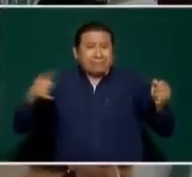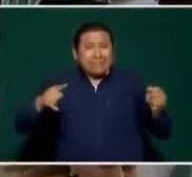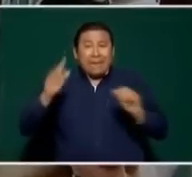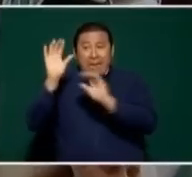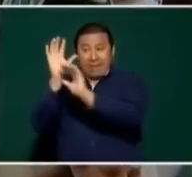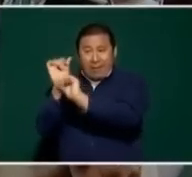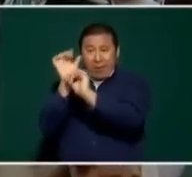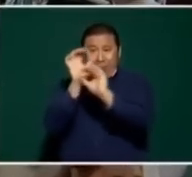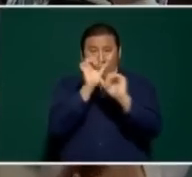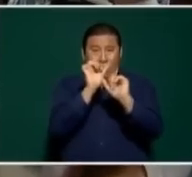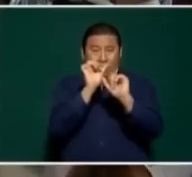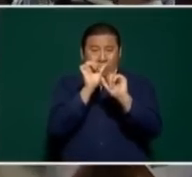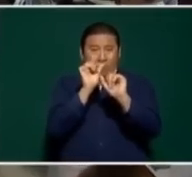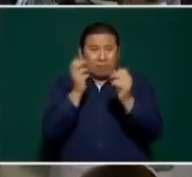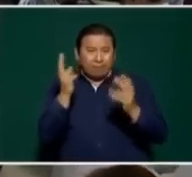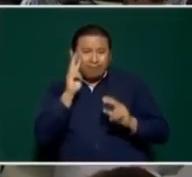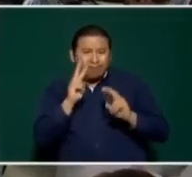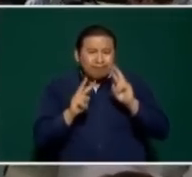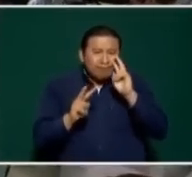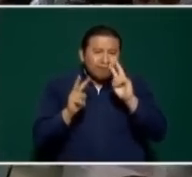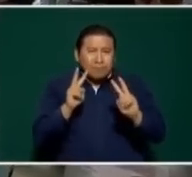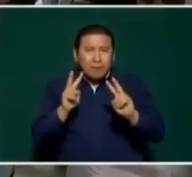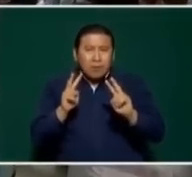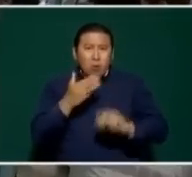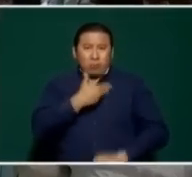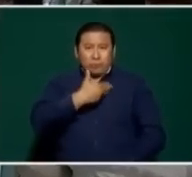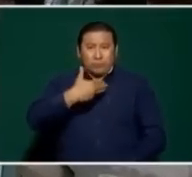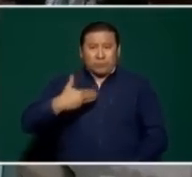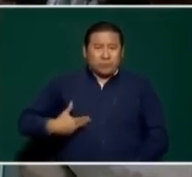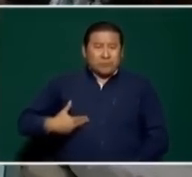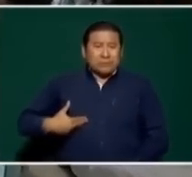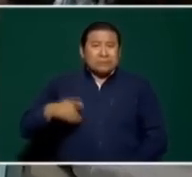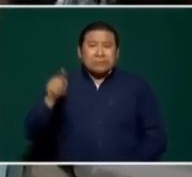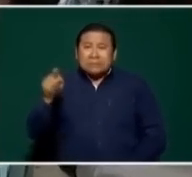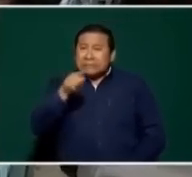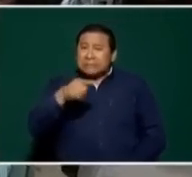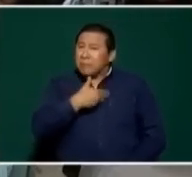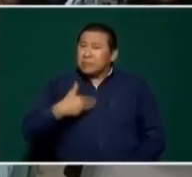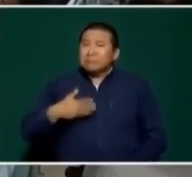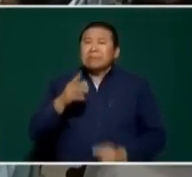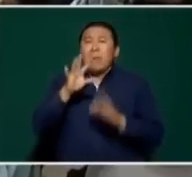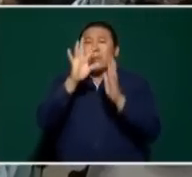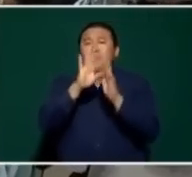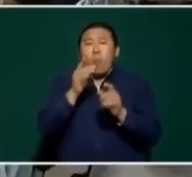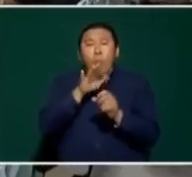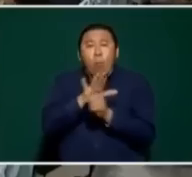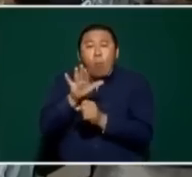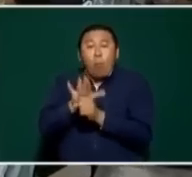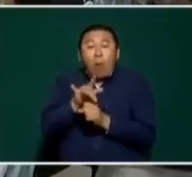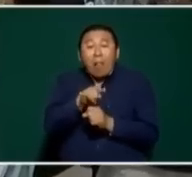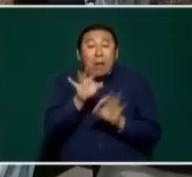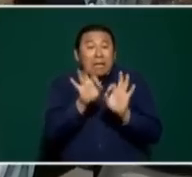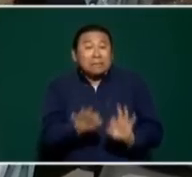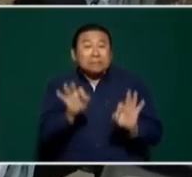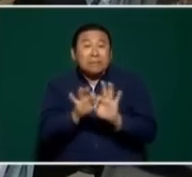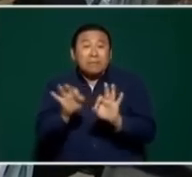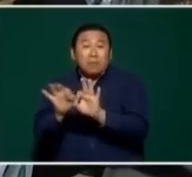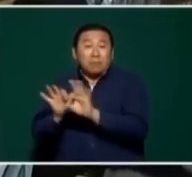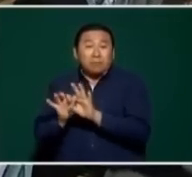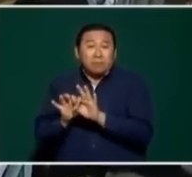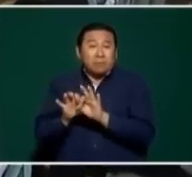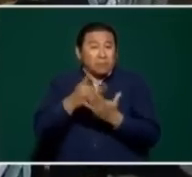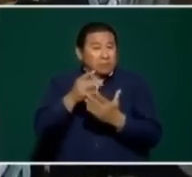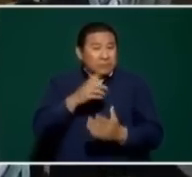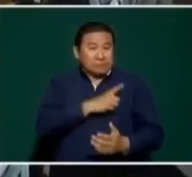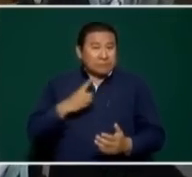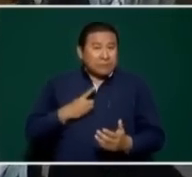de acuerdo para ver cuáles de los municipios, ellos mismos van a decir cuál es el más importante en